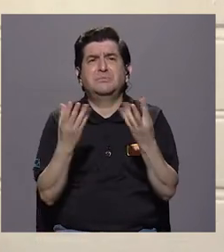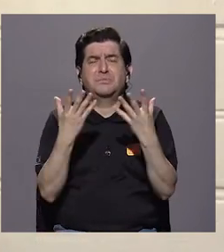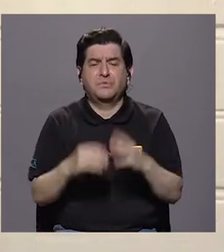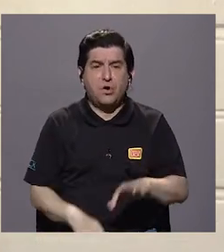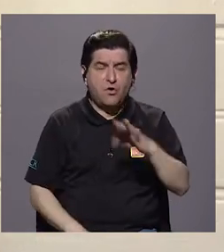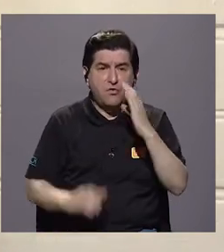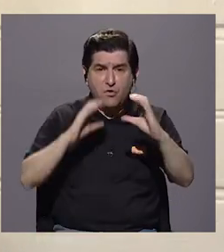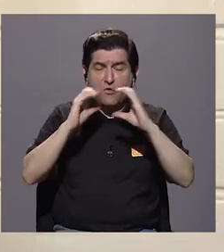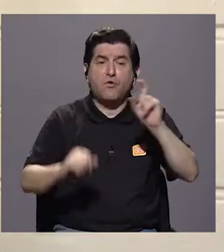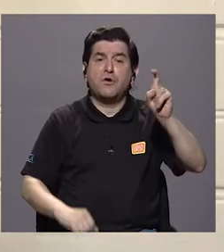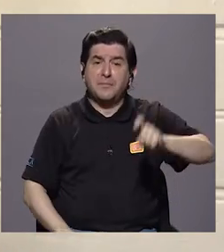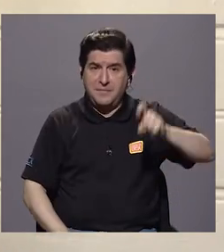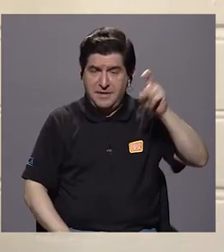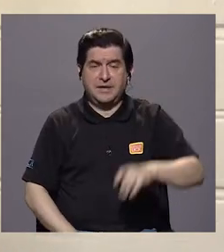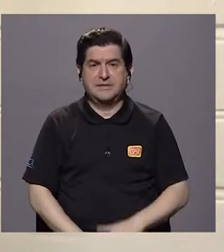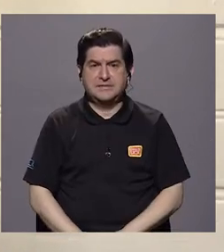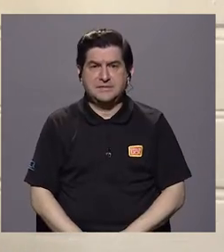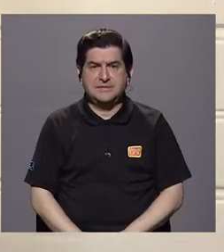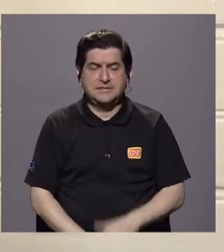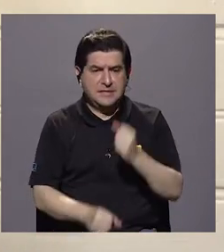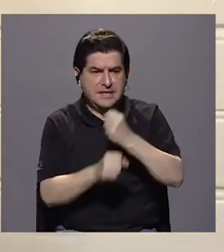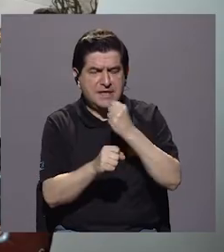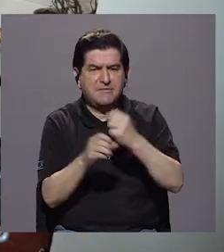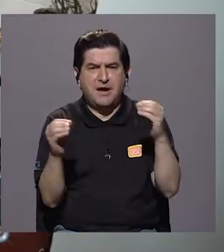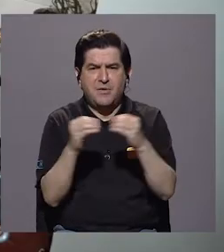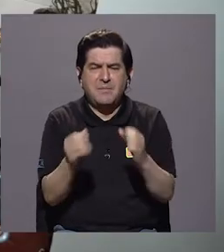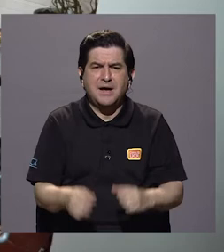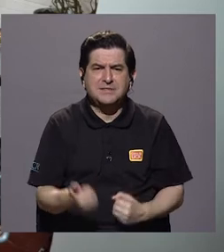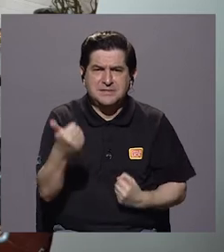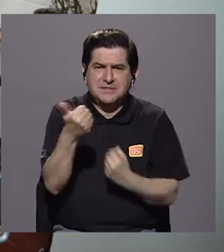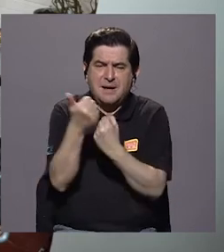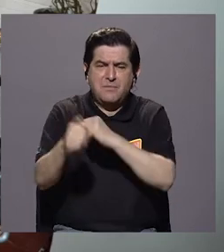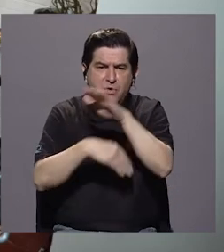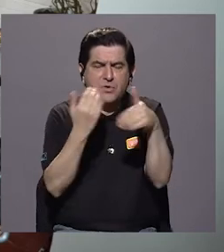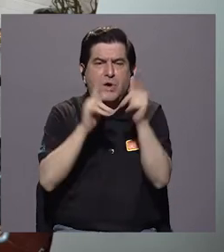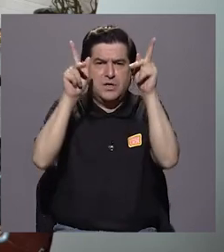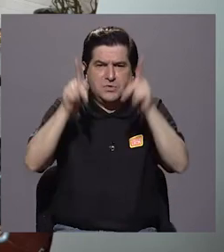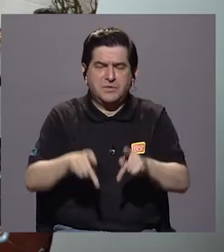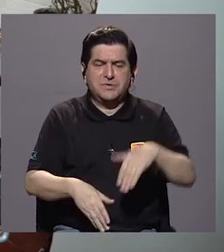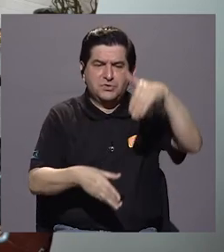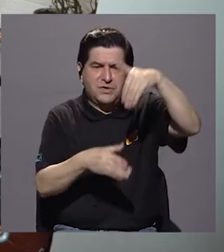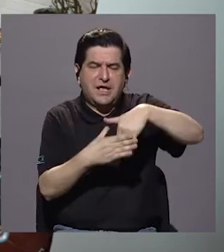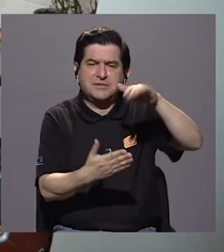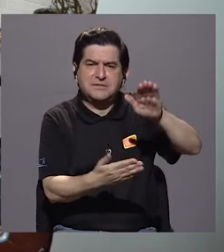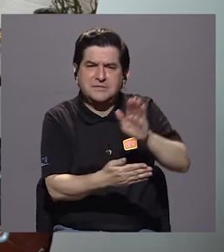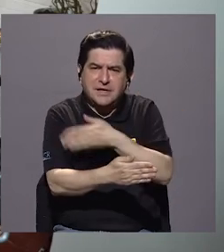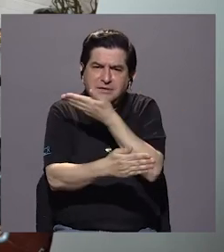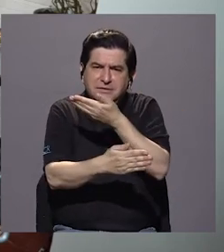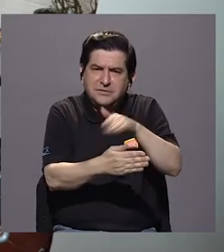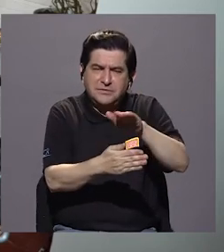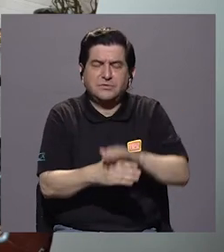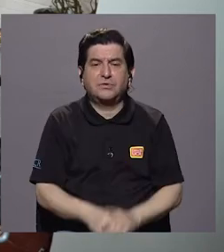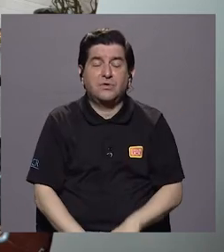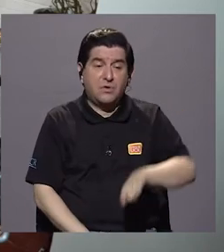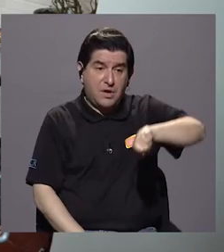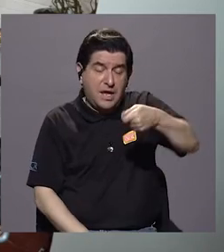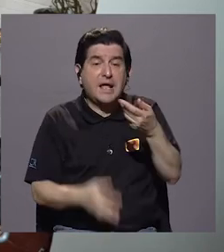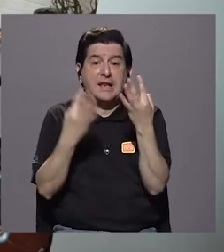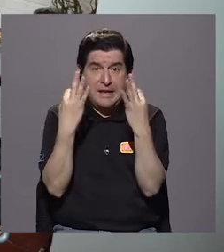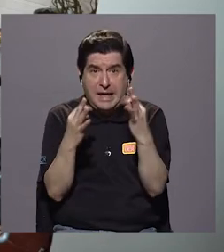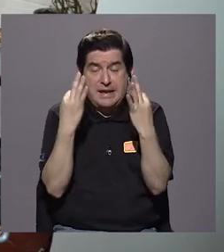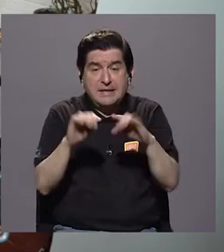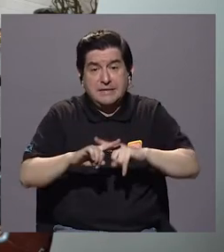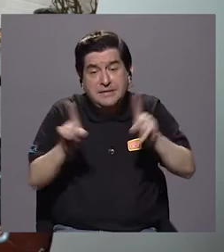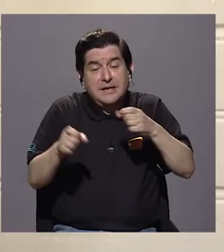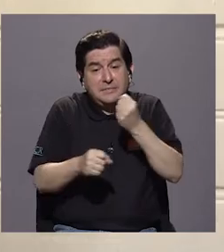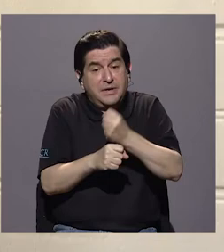comunicación tenemos que hacer una labor más de respaldo a toda la gente que está metida en la música. Uh-huh. En el canal tratamos mucho de hacer eso, pero bueno, es una